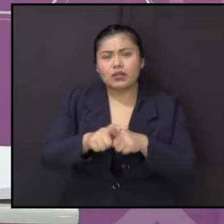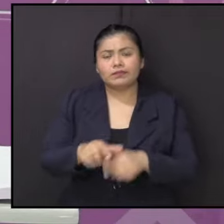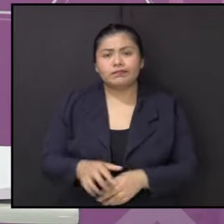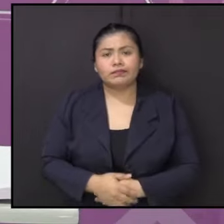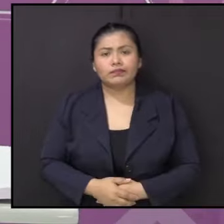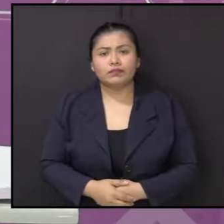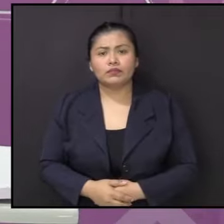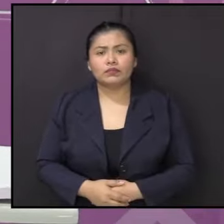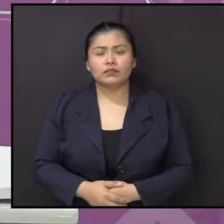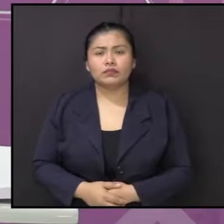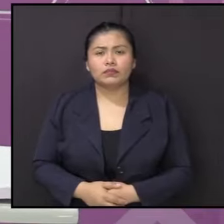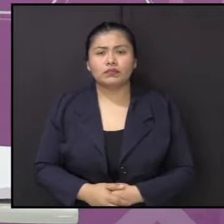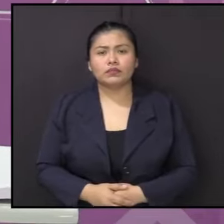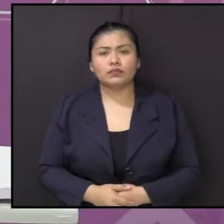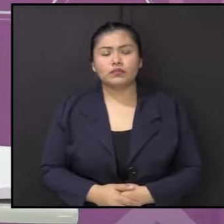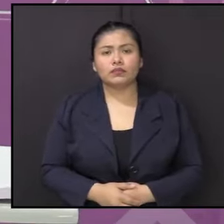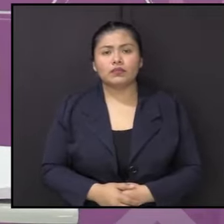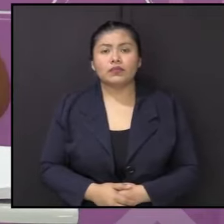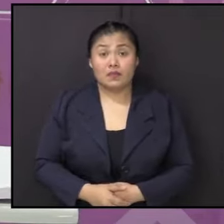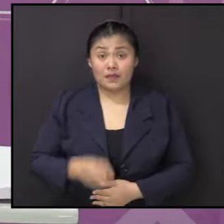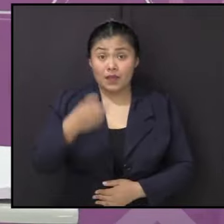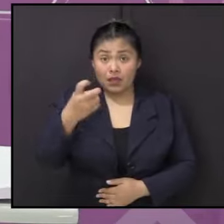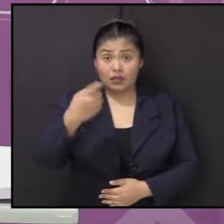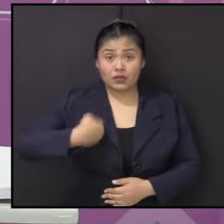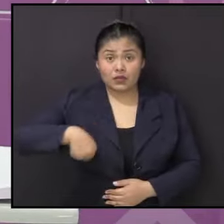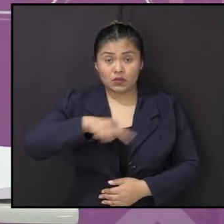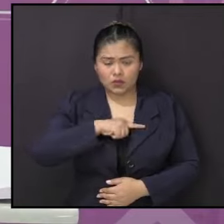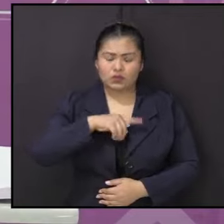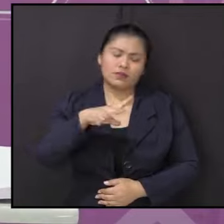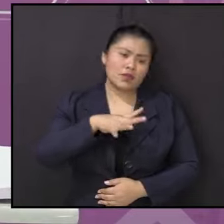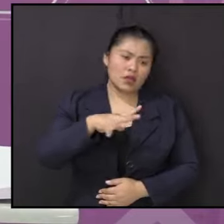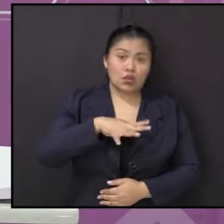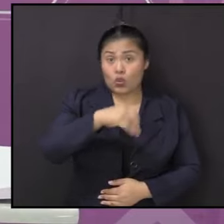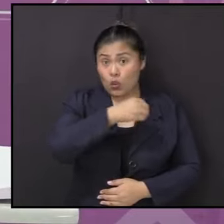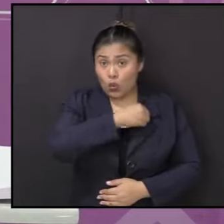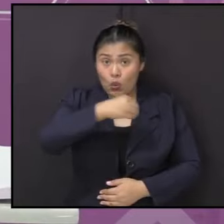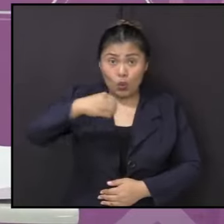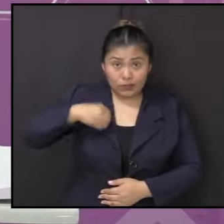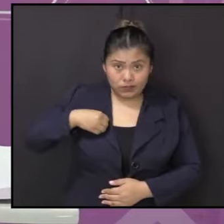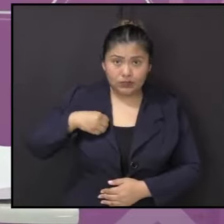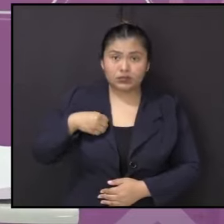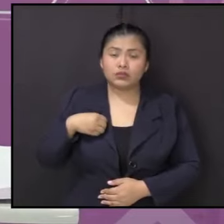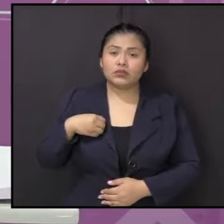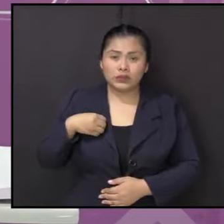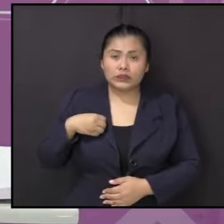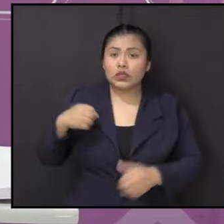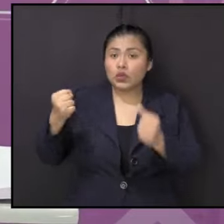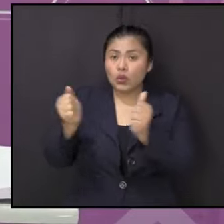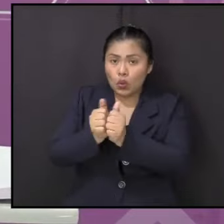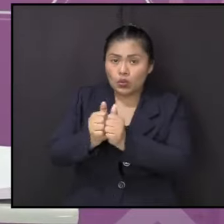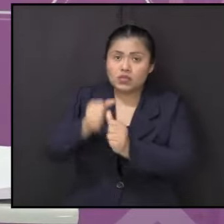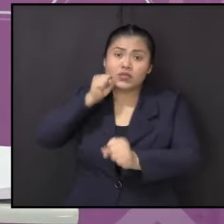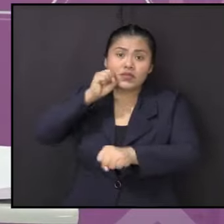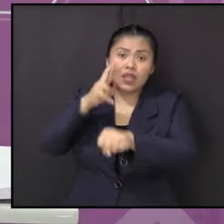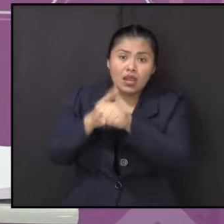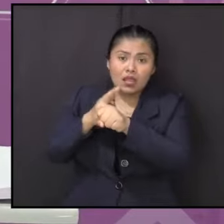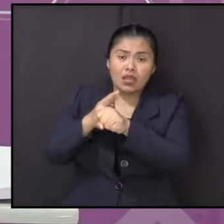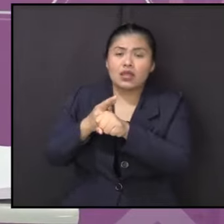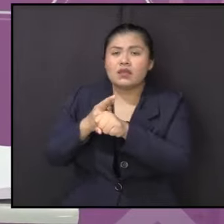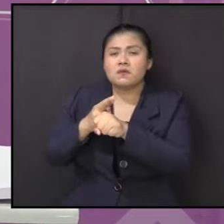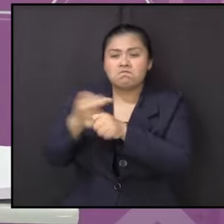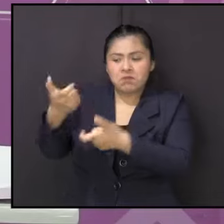En ese momento también que tengamos la obligatoriedad a través de la Secretaría de Trabajo, a través en coordinación con la Secretaría de Desarrollo Económico y